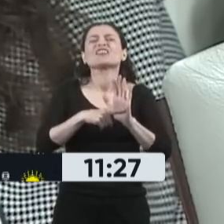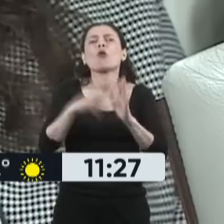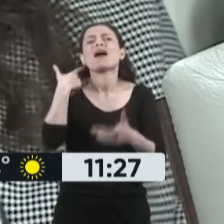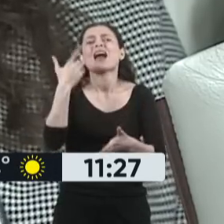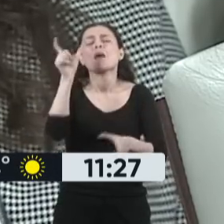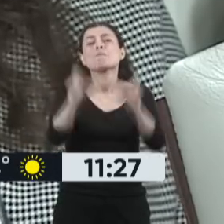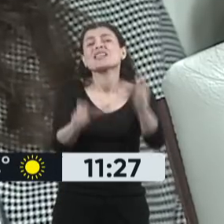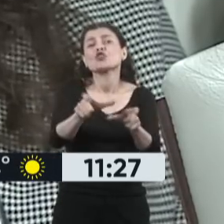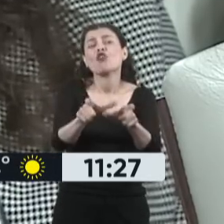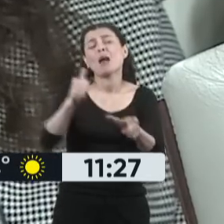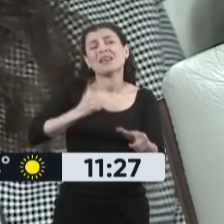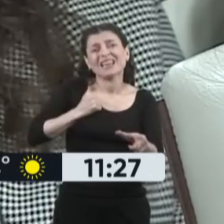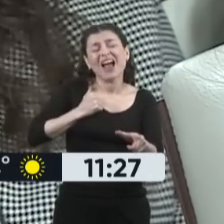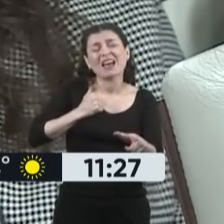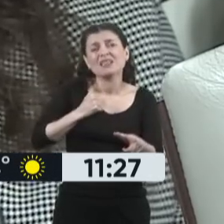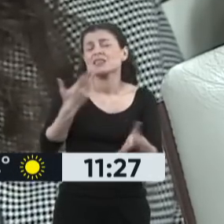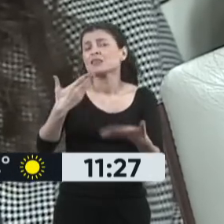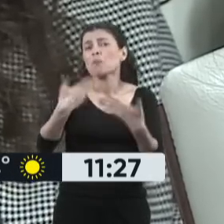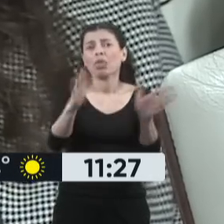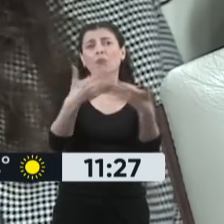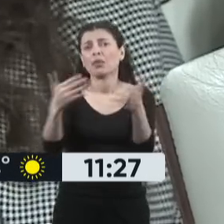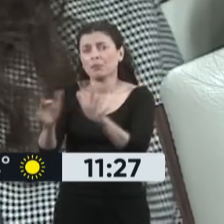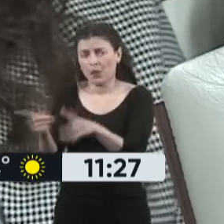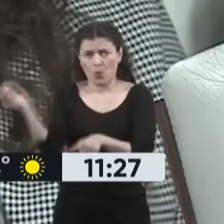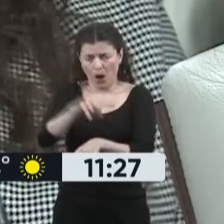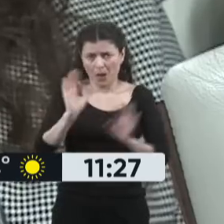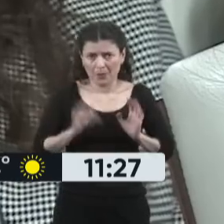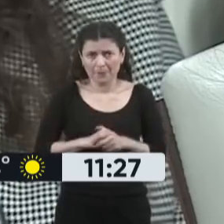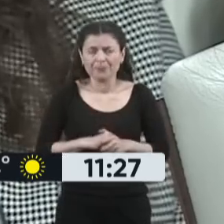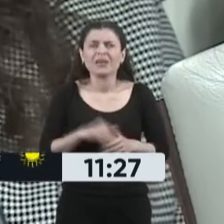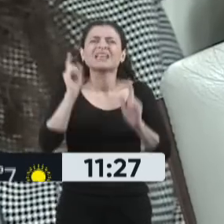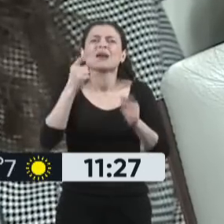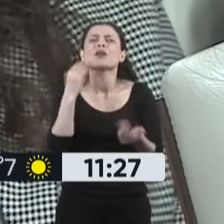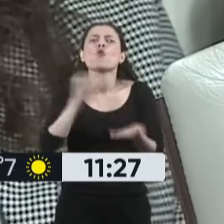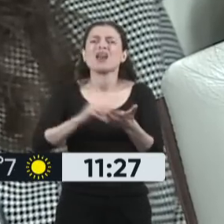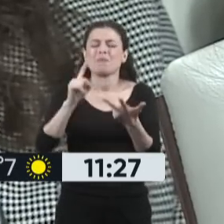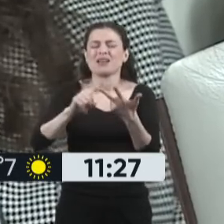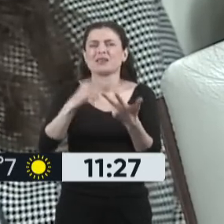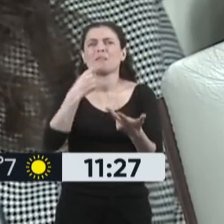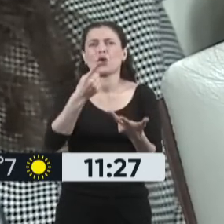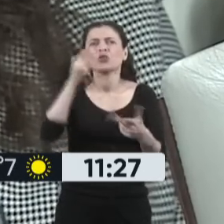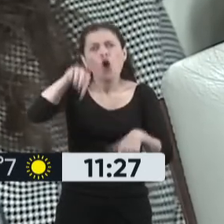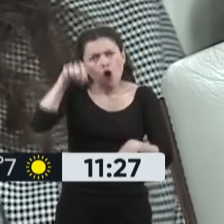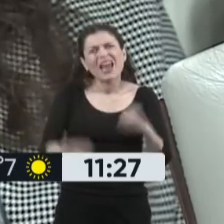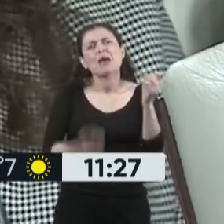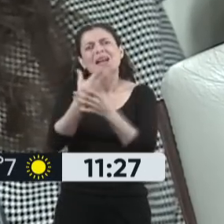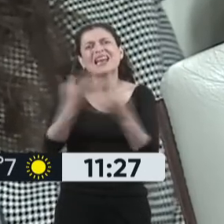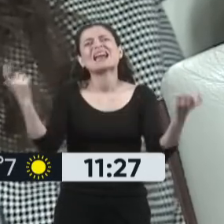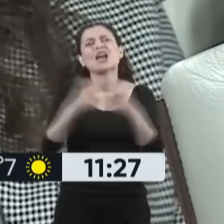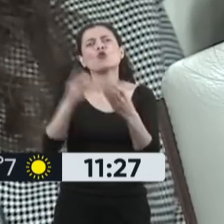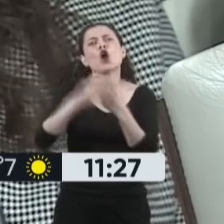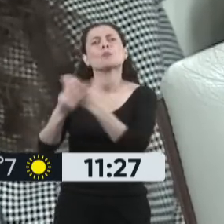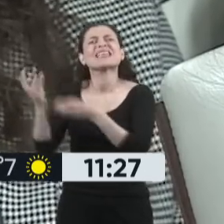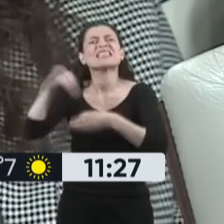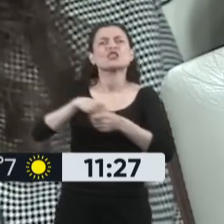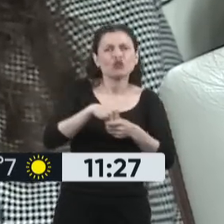lesa humanidad. Y si me permite una tercera, si nos puede detallar lo que se charló hoy en gabinete, quién tomó la palabra y los